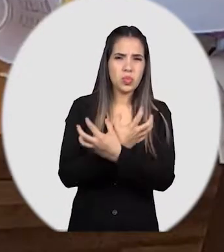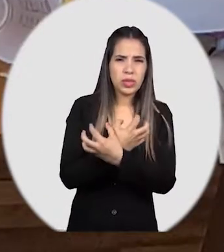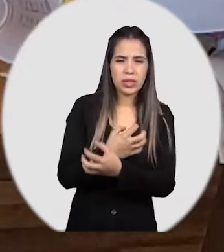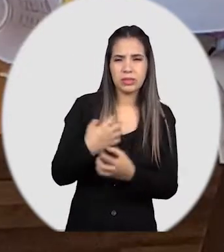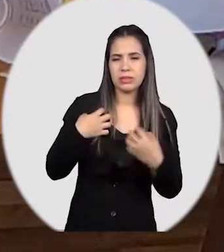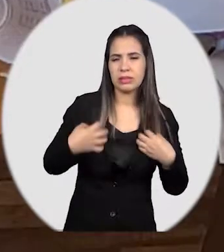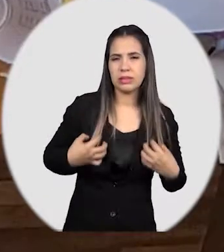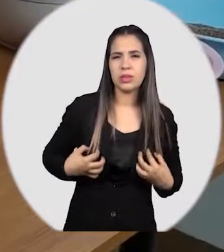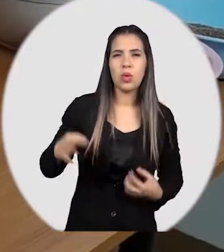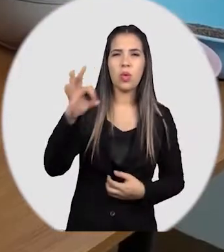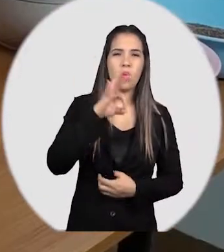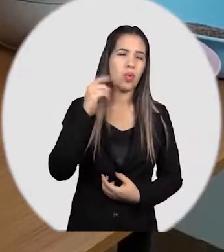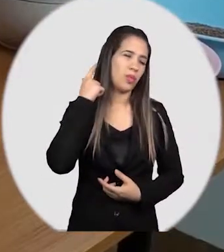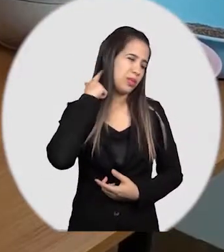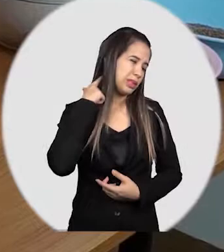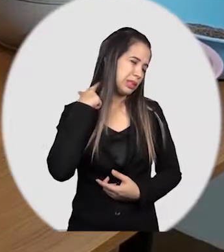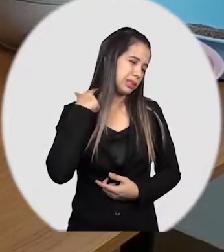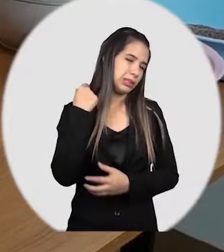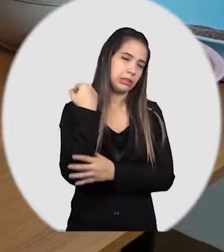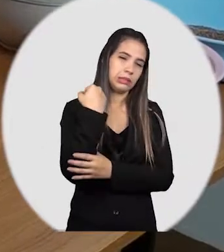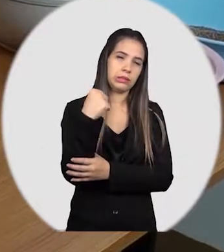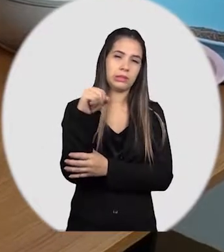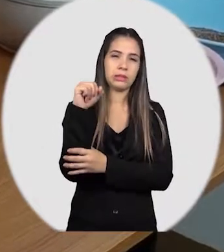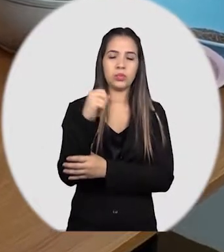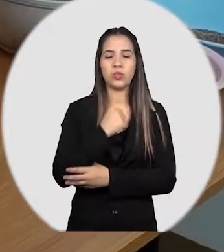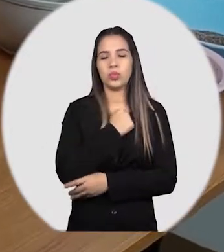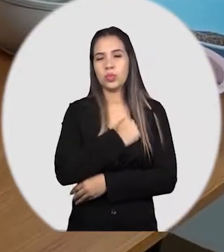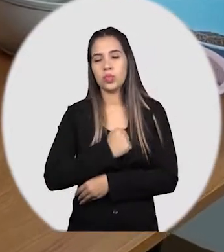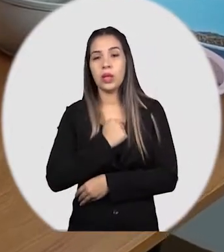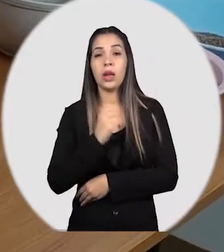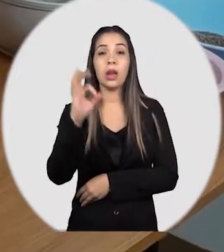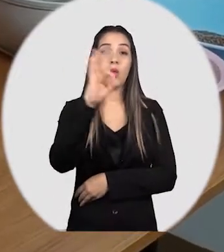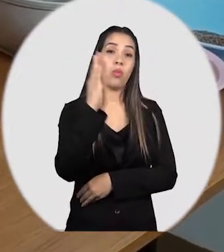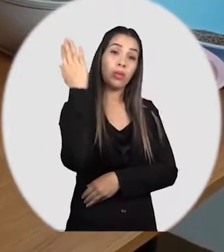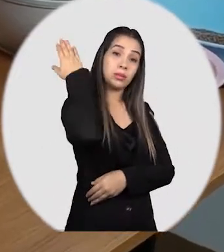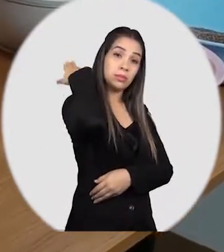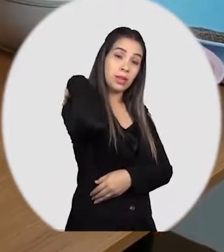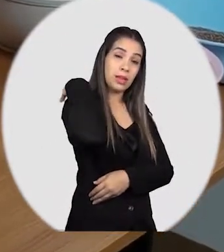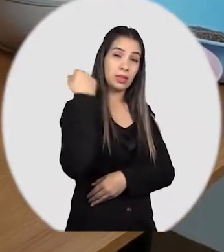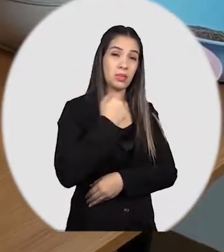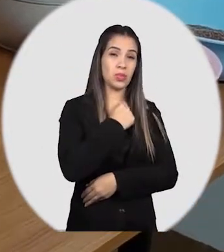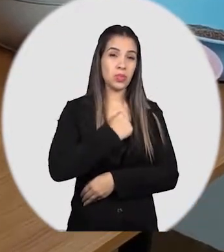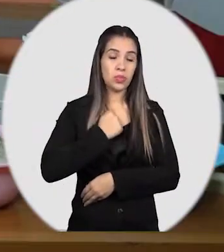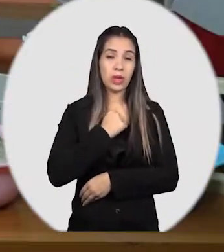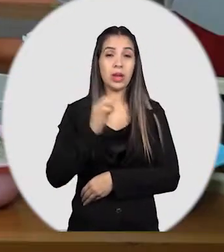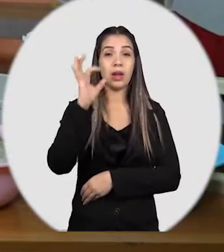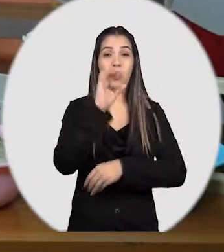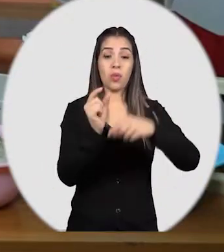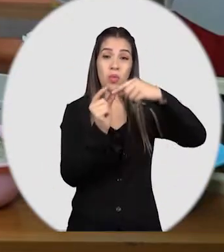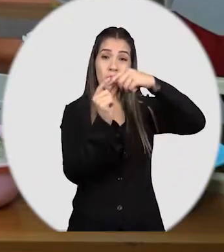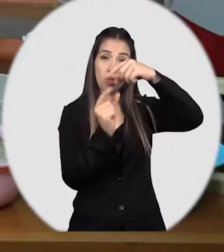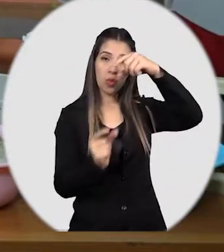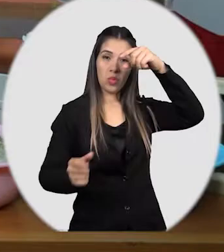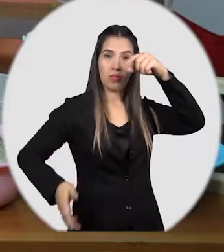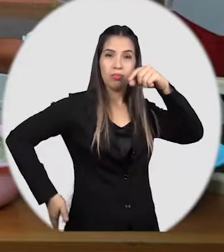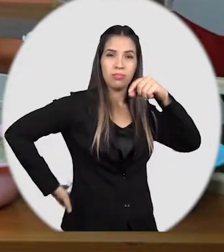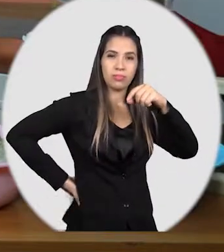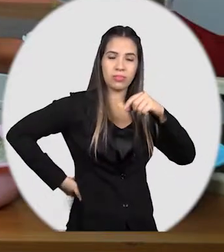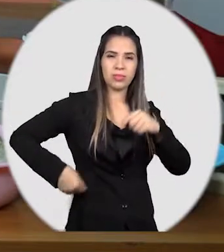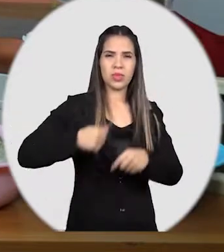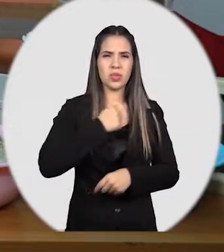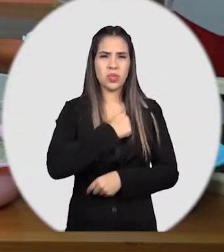musculares, dolores de cuello, dolores de espalda, de columna, la